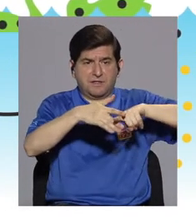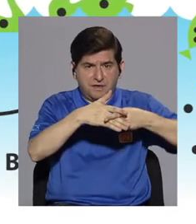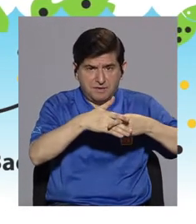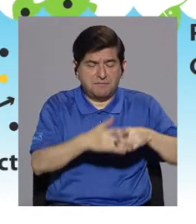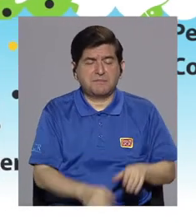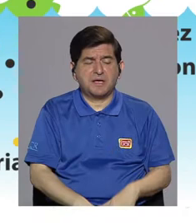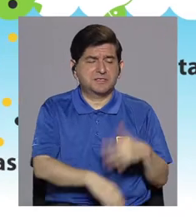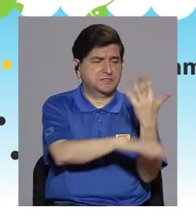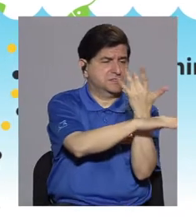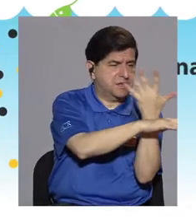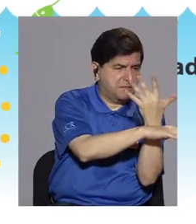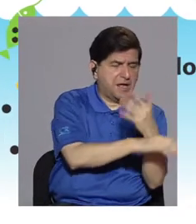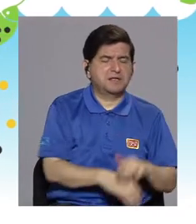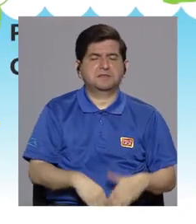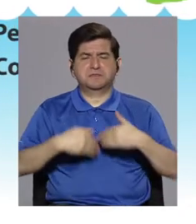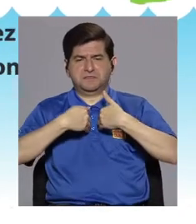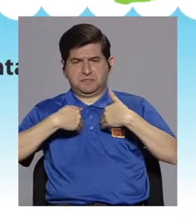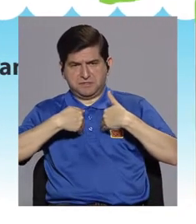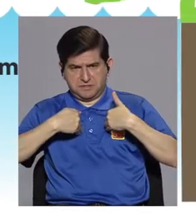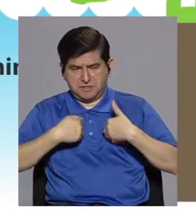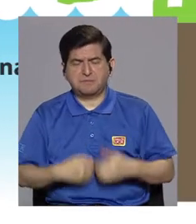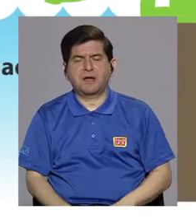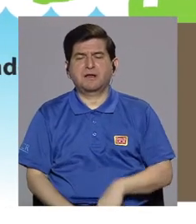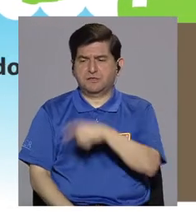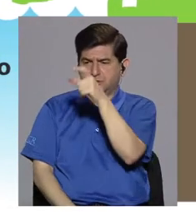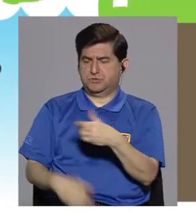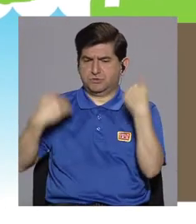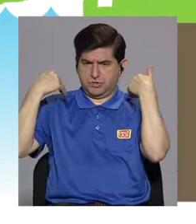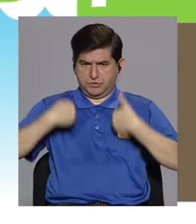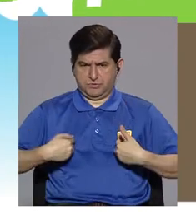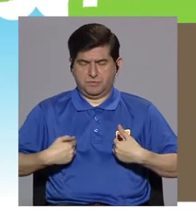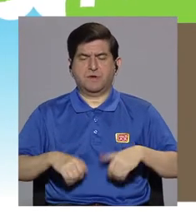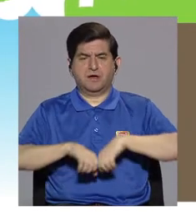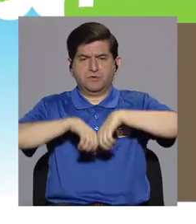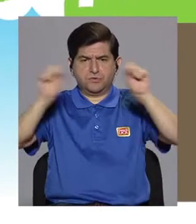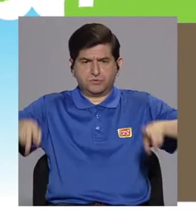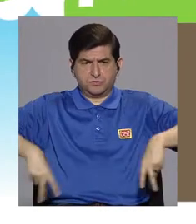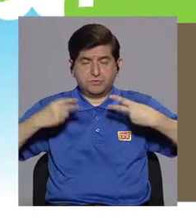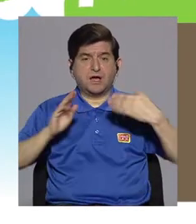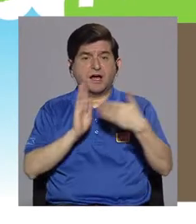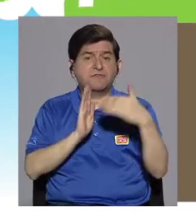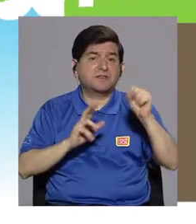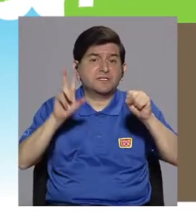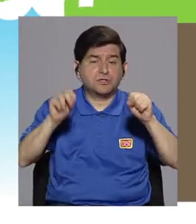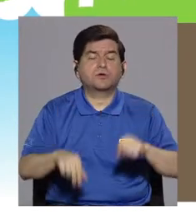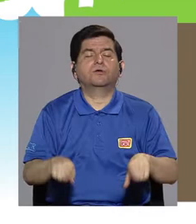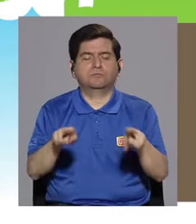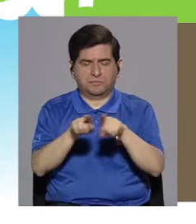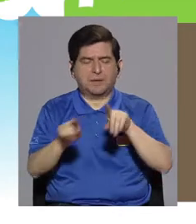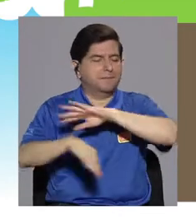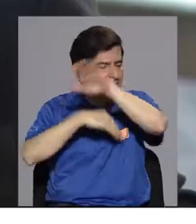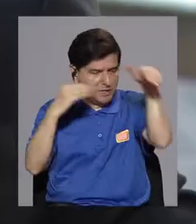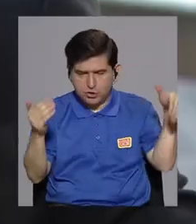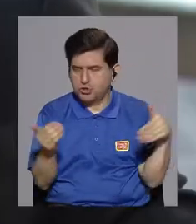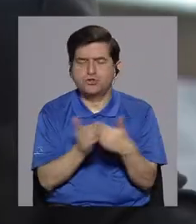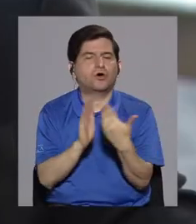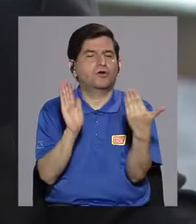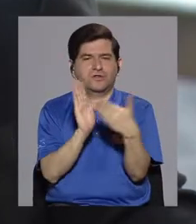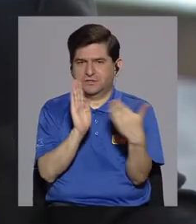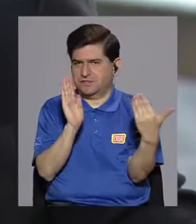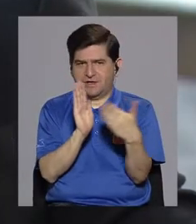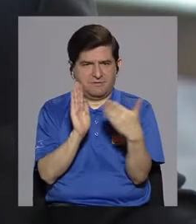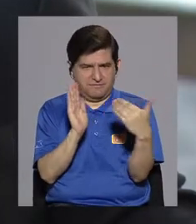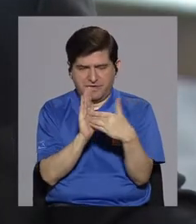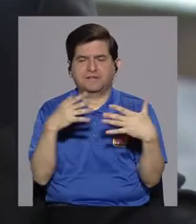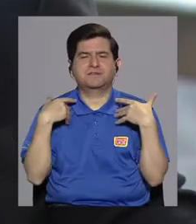empieza por la vida vegetal, la vida animal, el ser humano como parte del ecosistema. ¿Y ese afecta o no afecta? Ese afecta. Ese todos afecta también. Todos